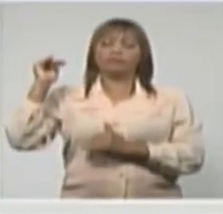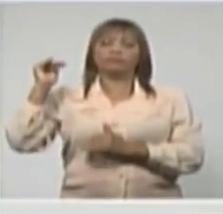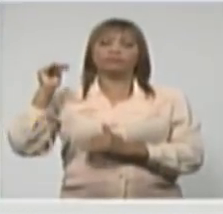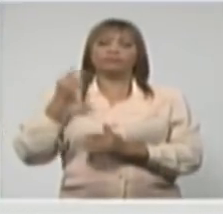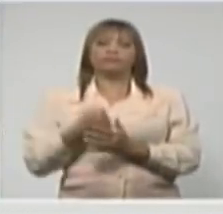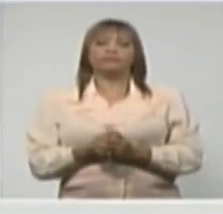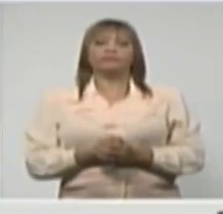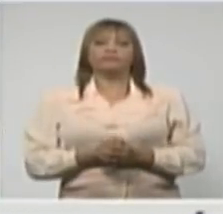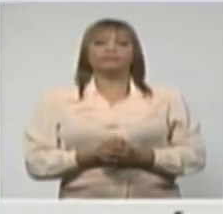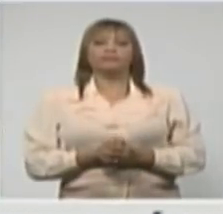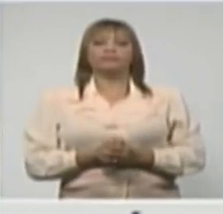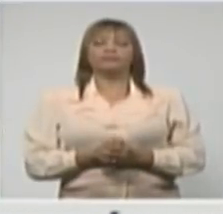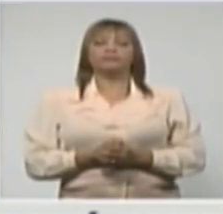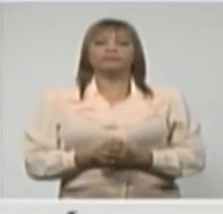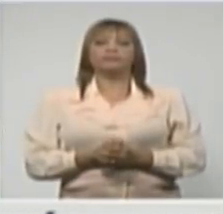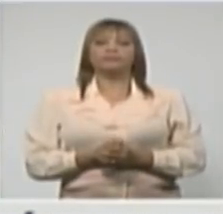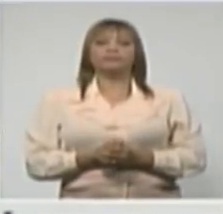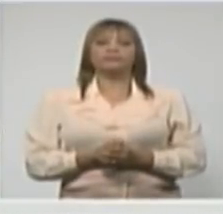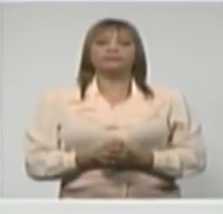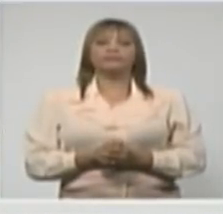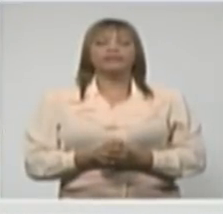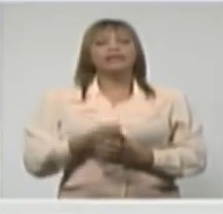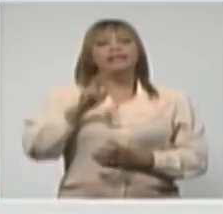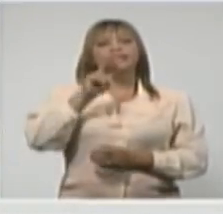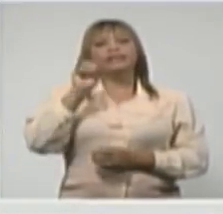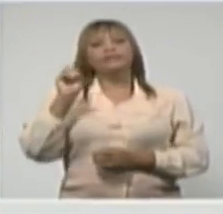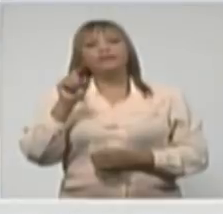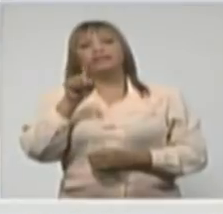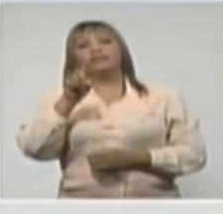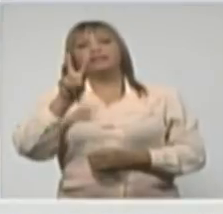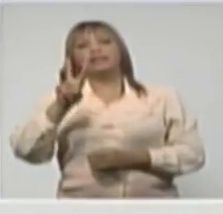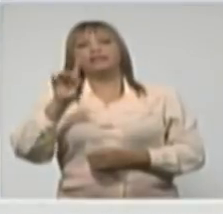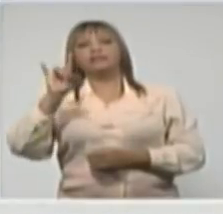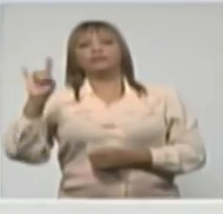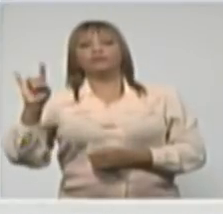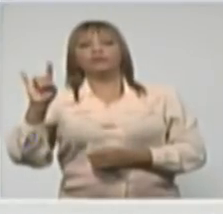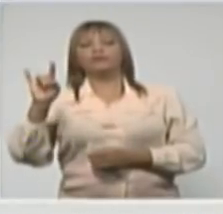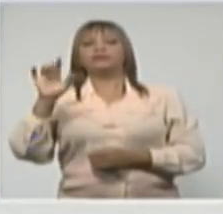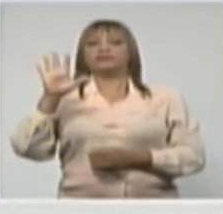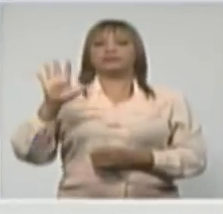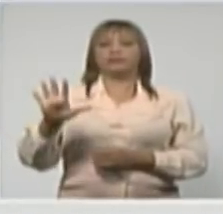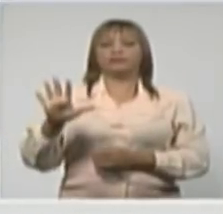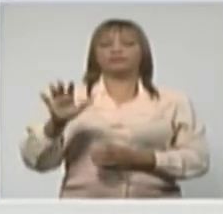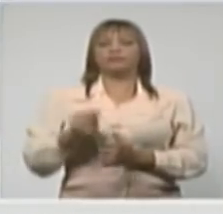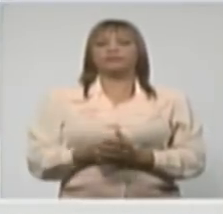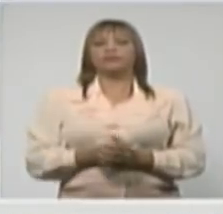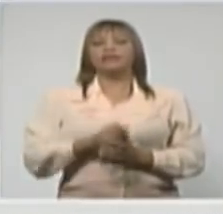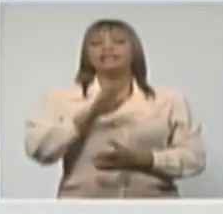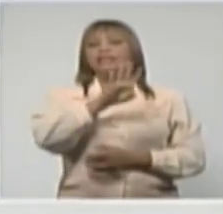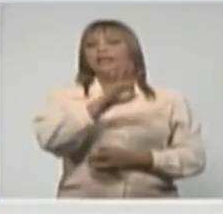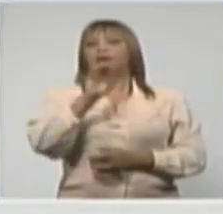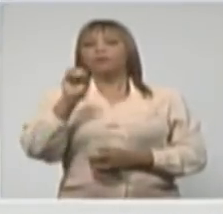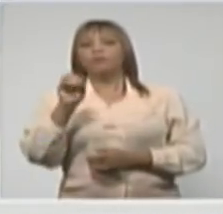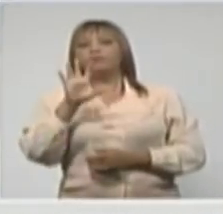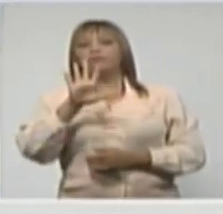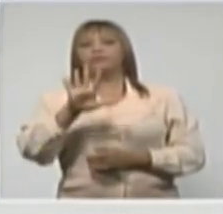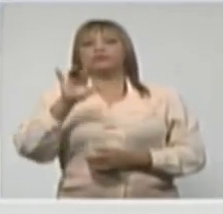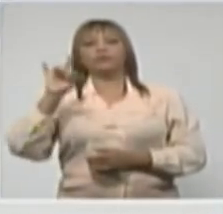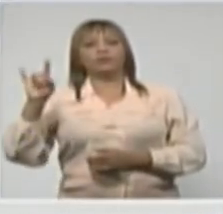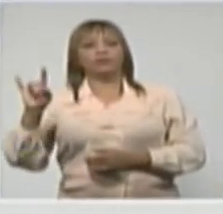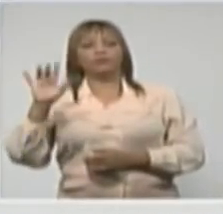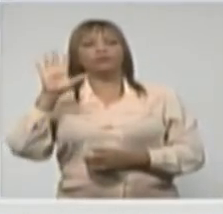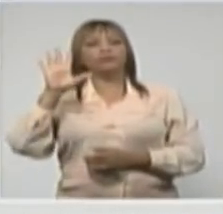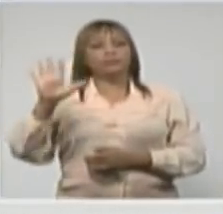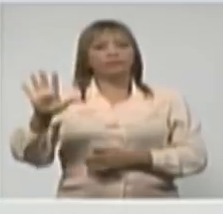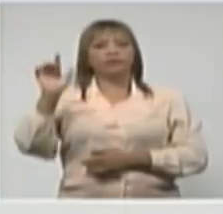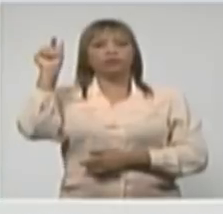edad. De 20 a 39 años 5, de 40 a 59 5 personas